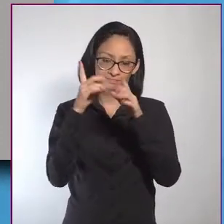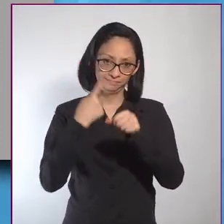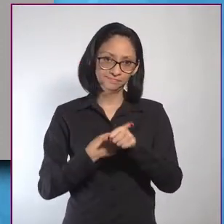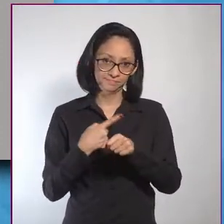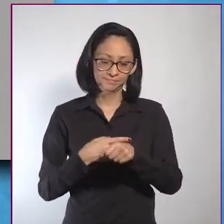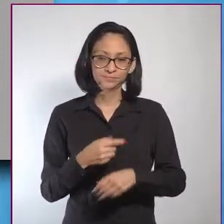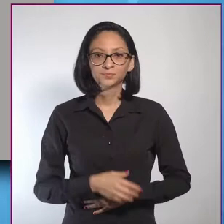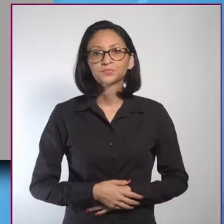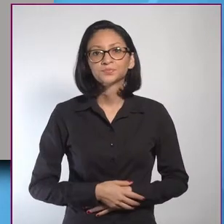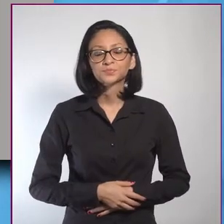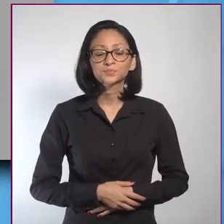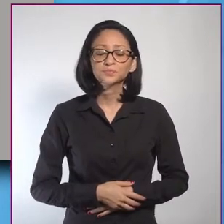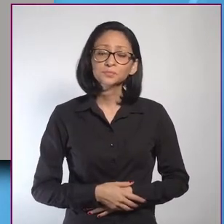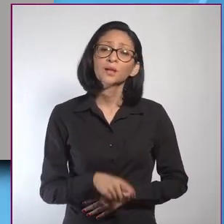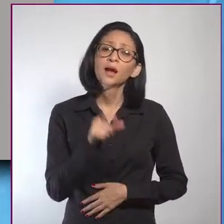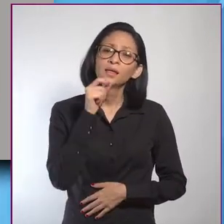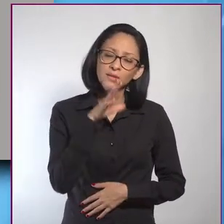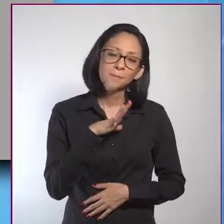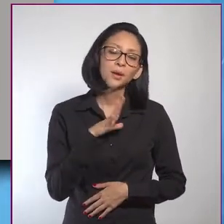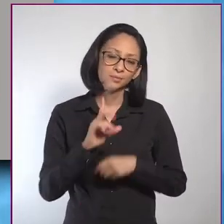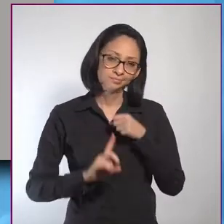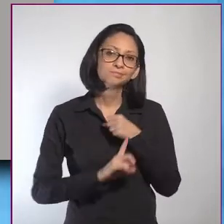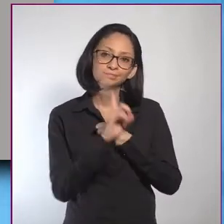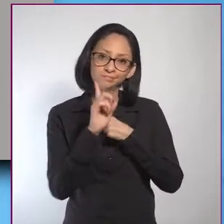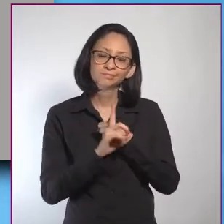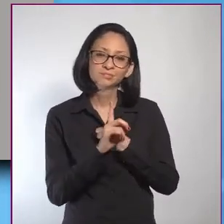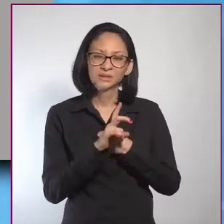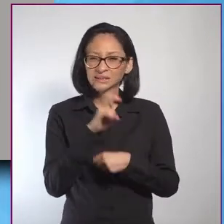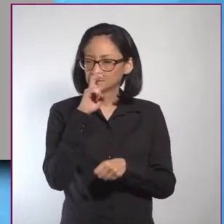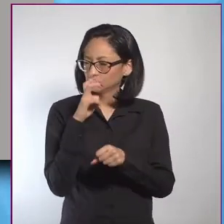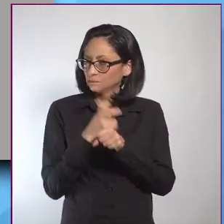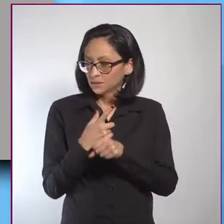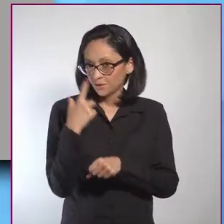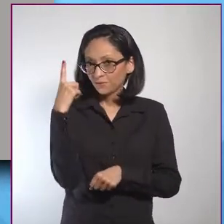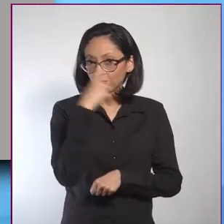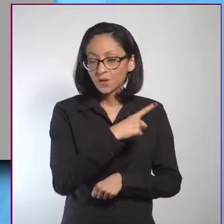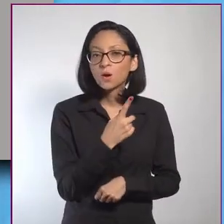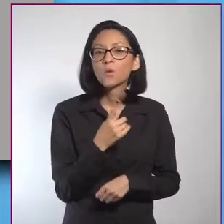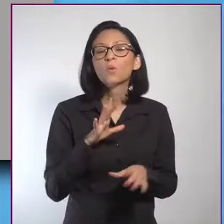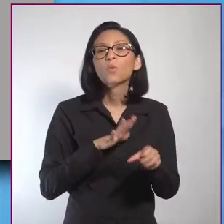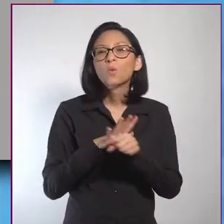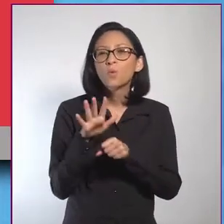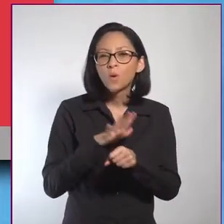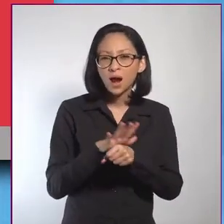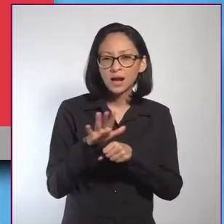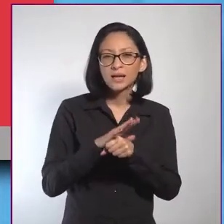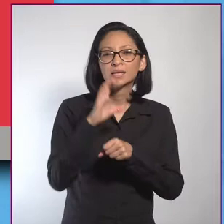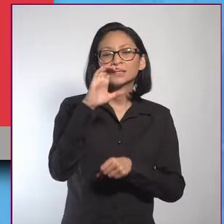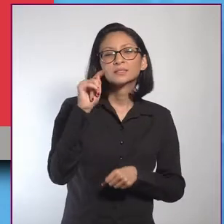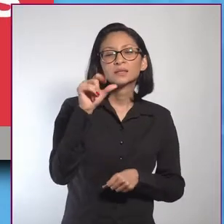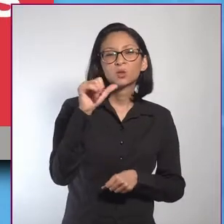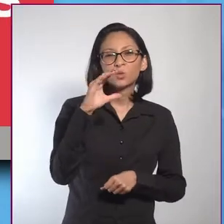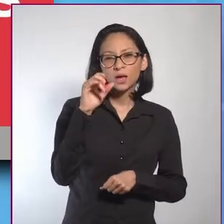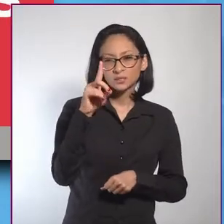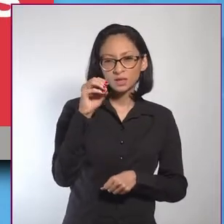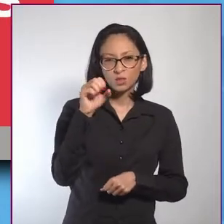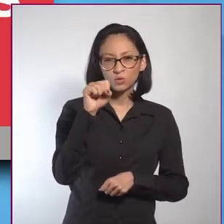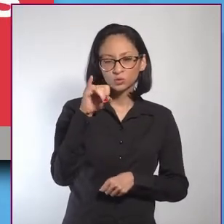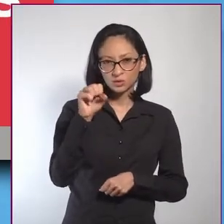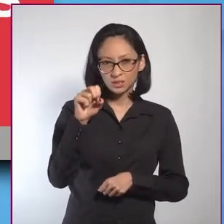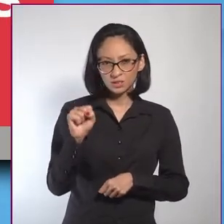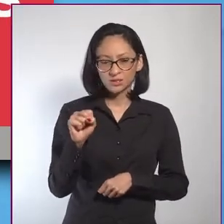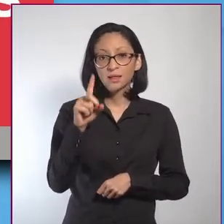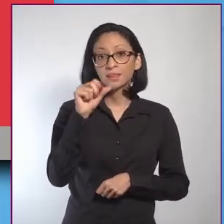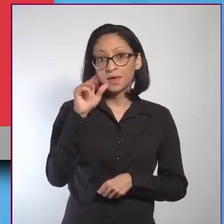diabética. También existen complicaciones agudas de la diabetes. Una de ellas es la cetoacidosis diabética. Esta